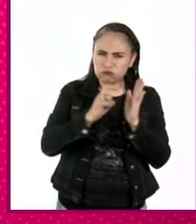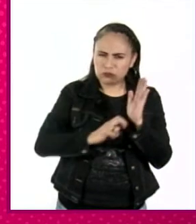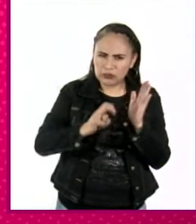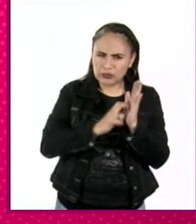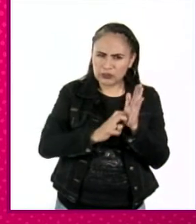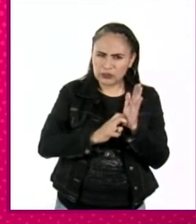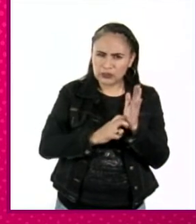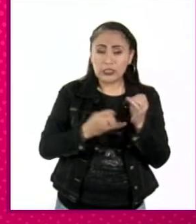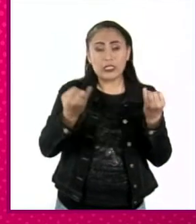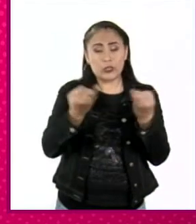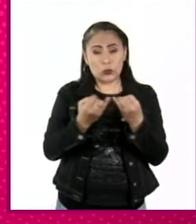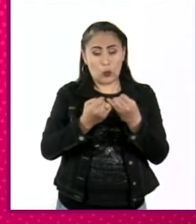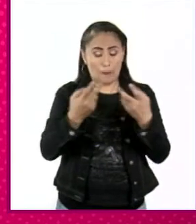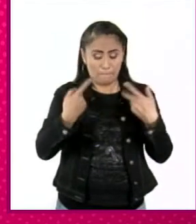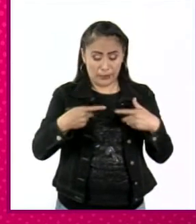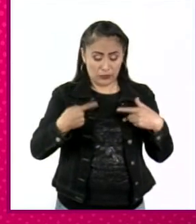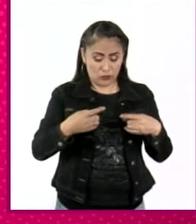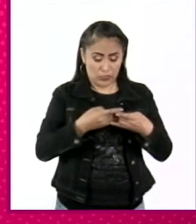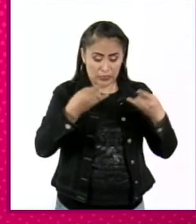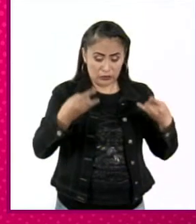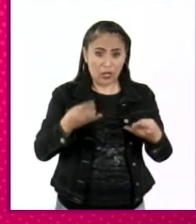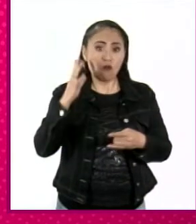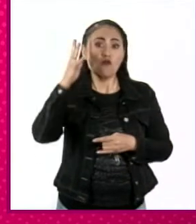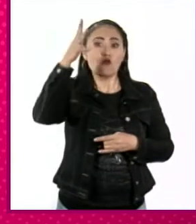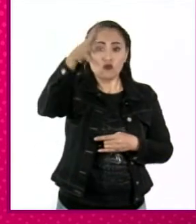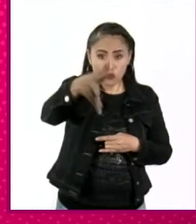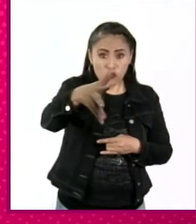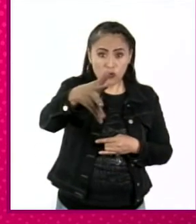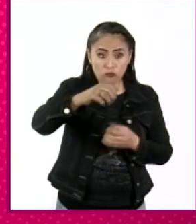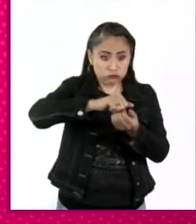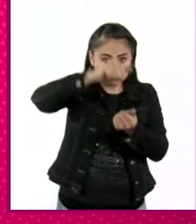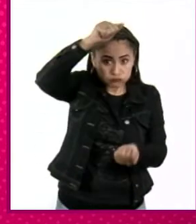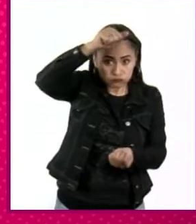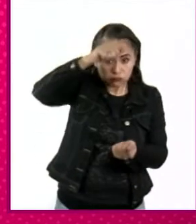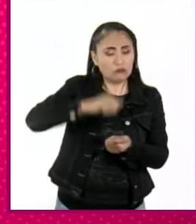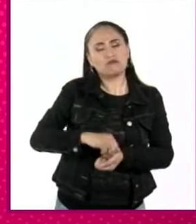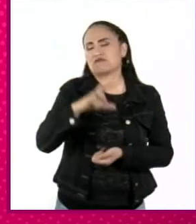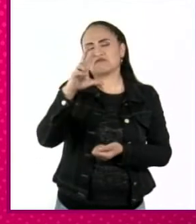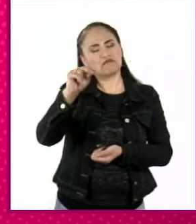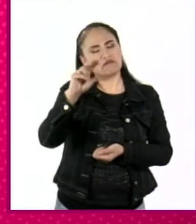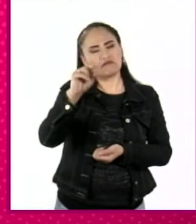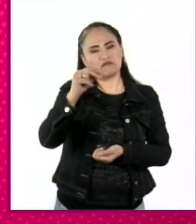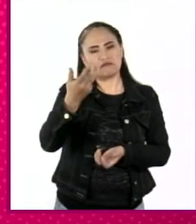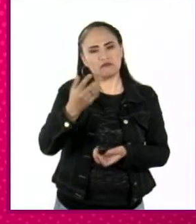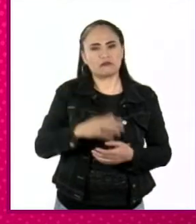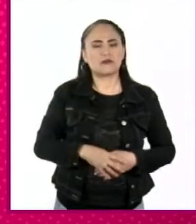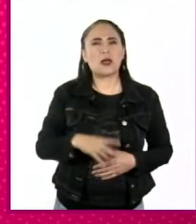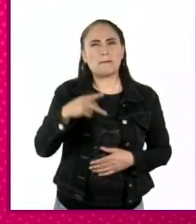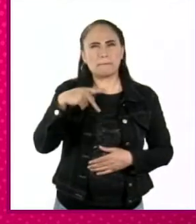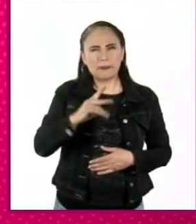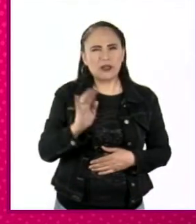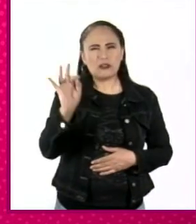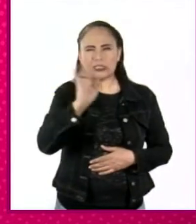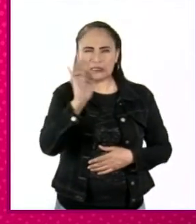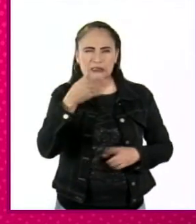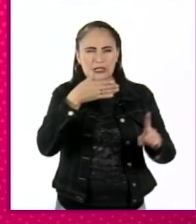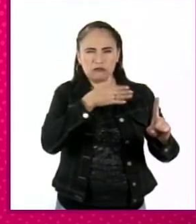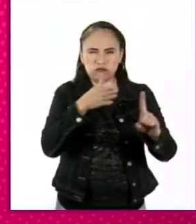manera, aunque el historiador no es un futurólogo, para de alguna manera ir con cierta